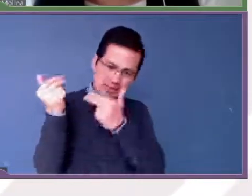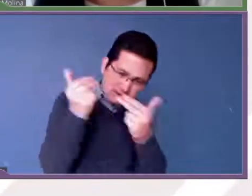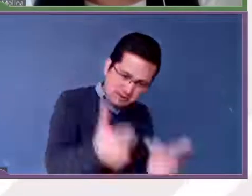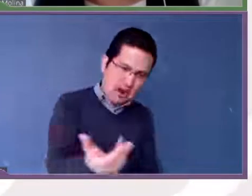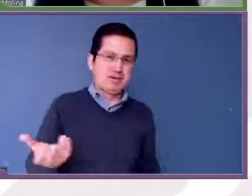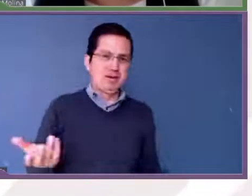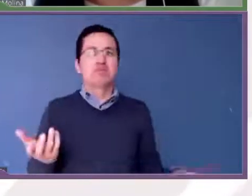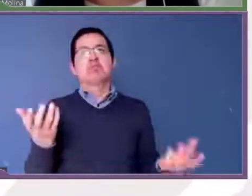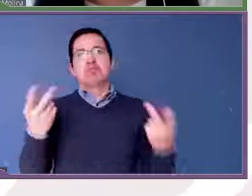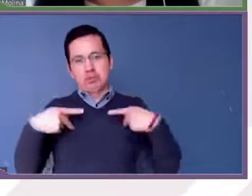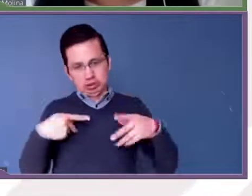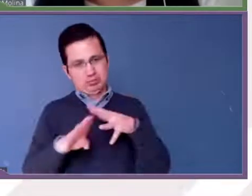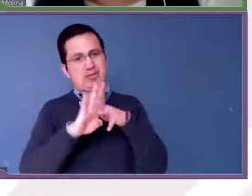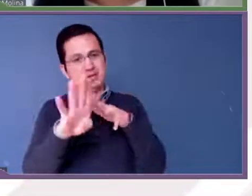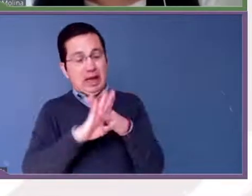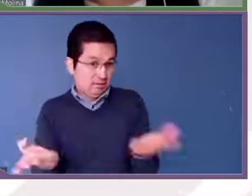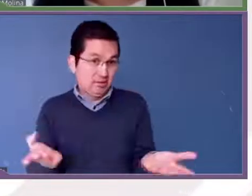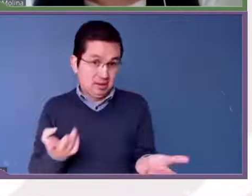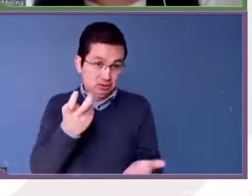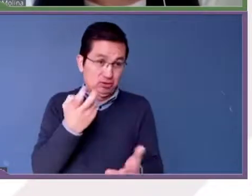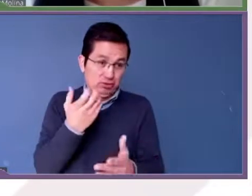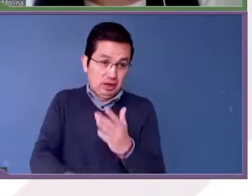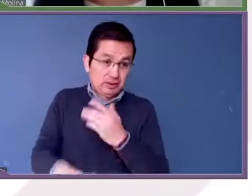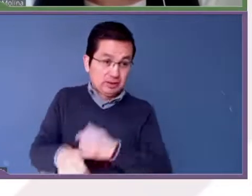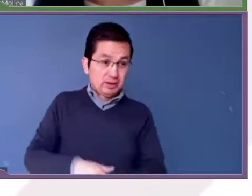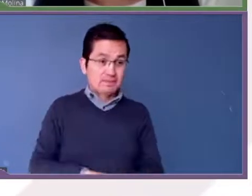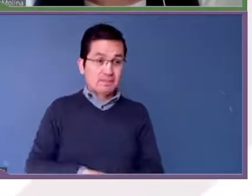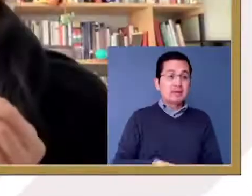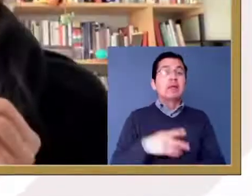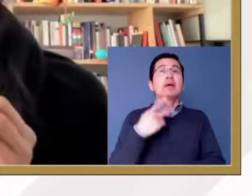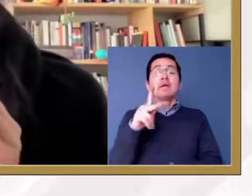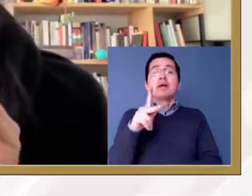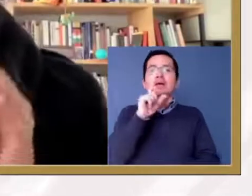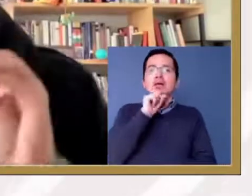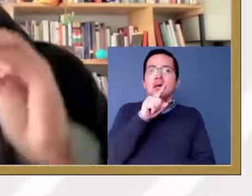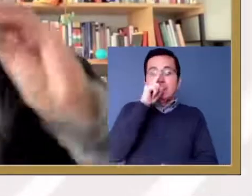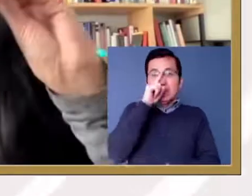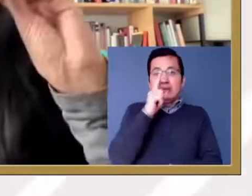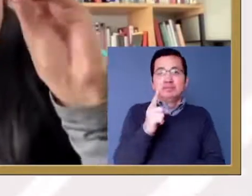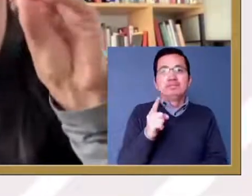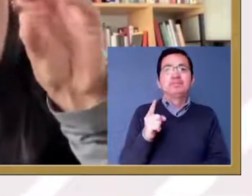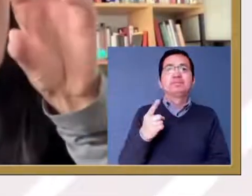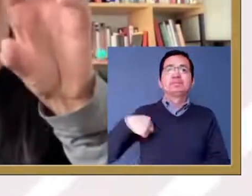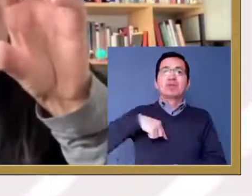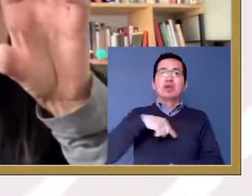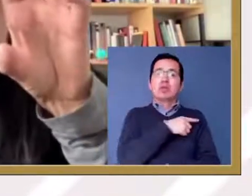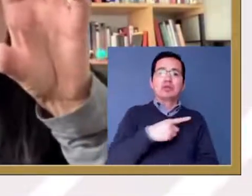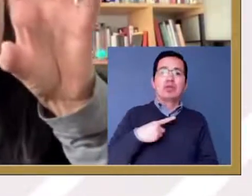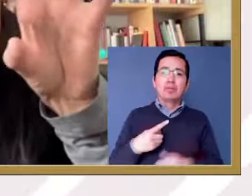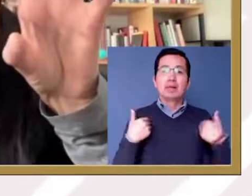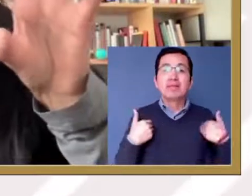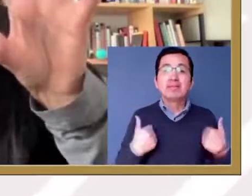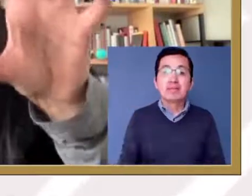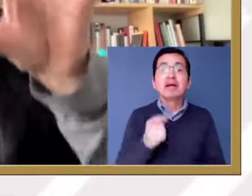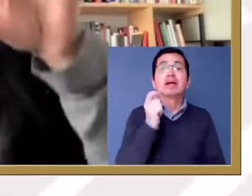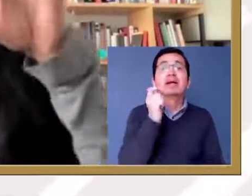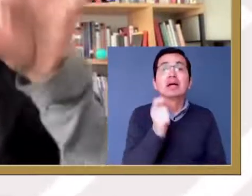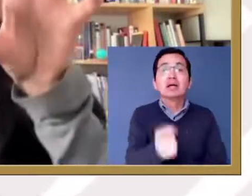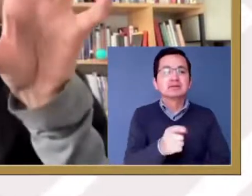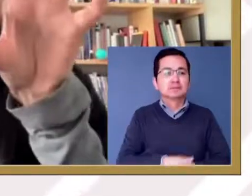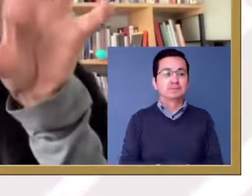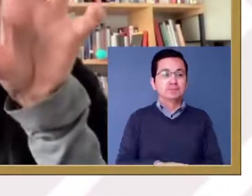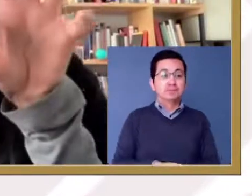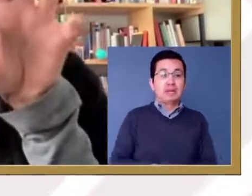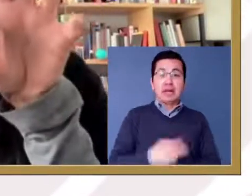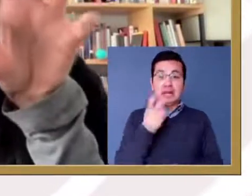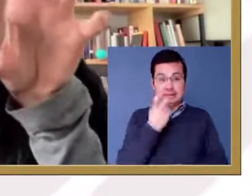digamos que hay, pero el tema es tratar de entender también cuál es la proporción de personas de